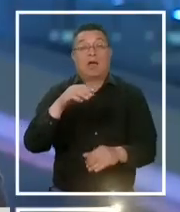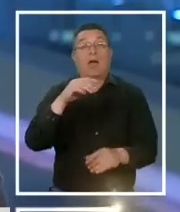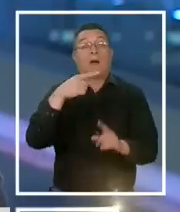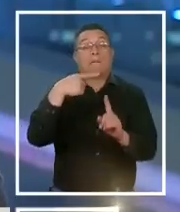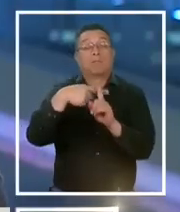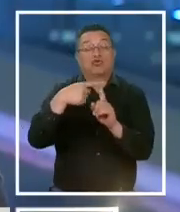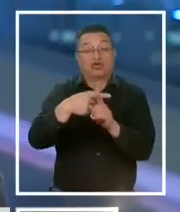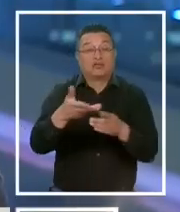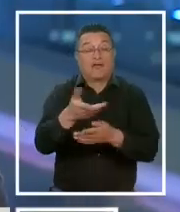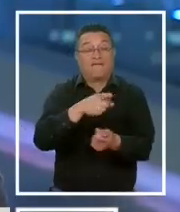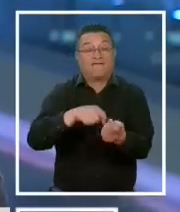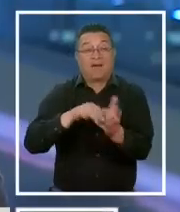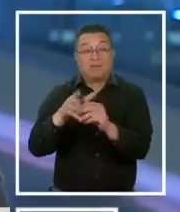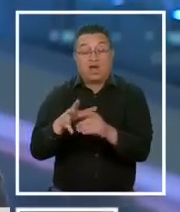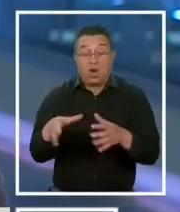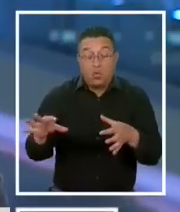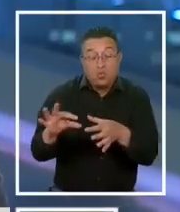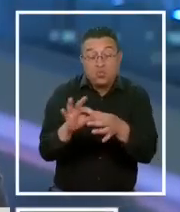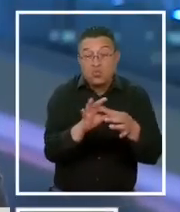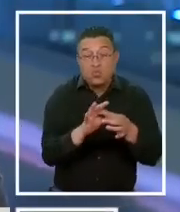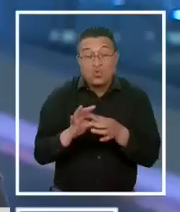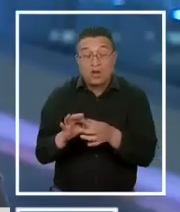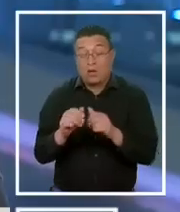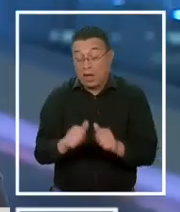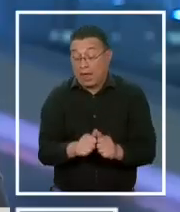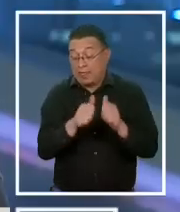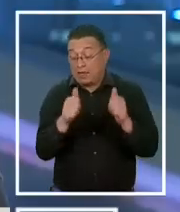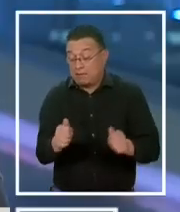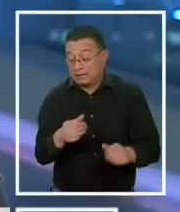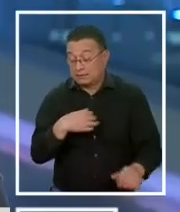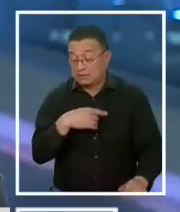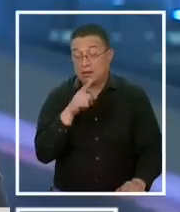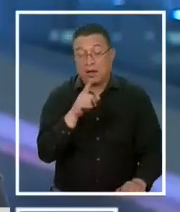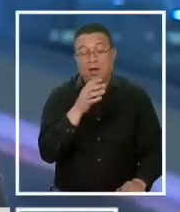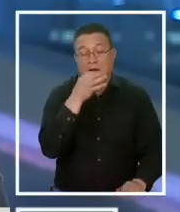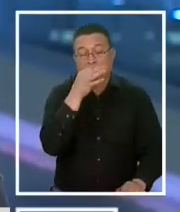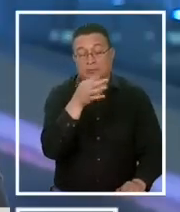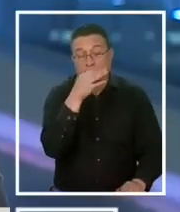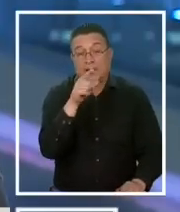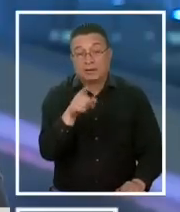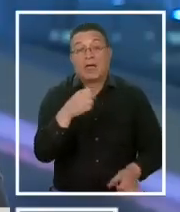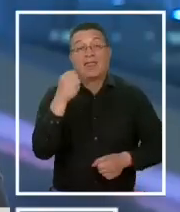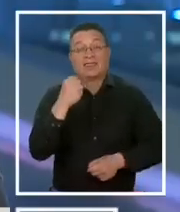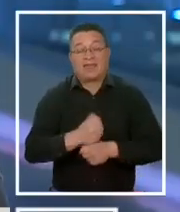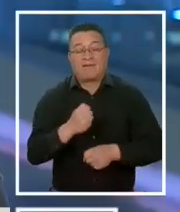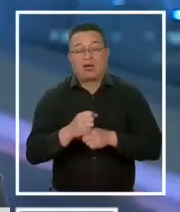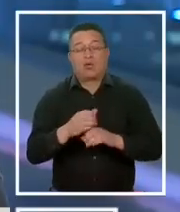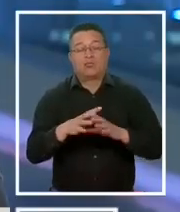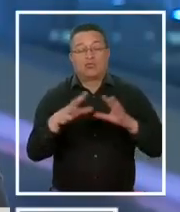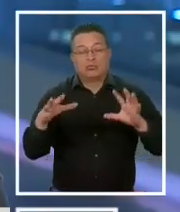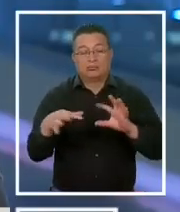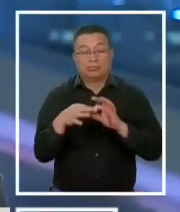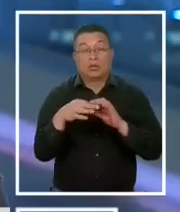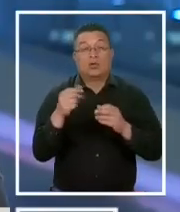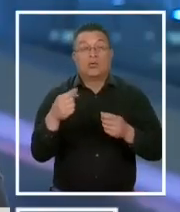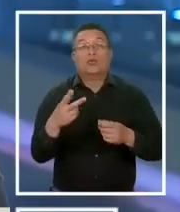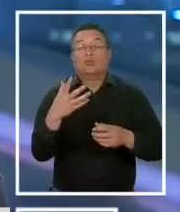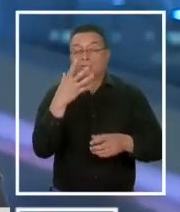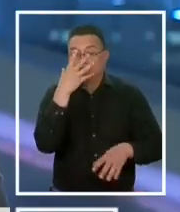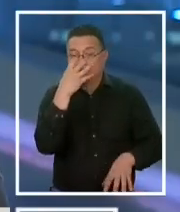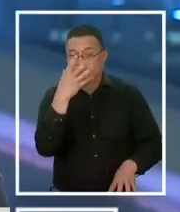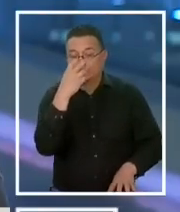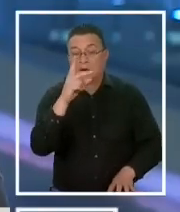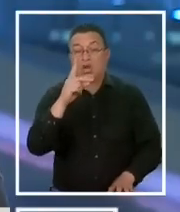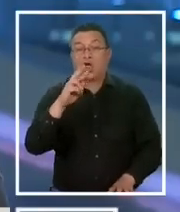y familias unidas que tiene además Matías Permíteme hacerte esta este énfasis un trabajo muy relacionado con el consumo de drogas